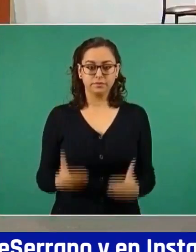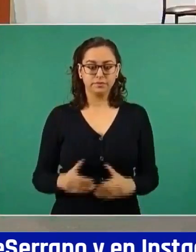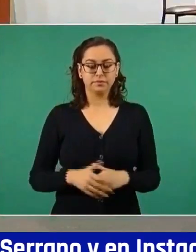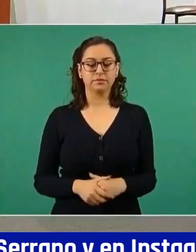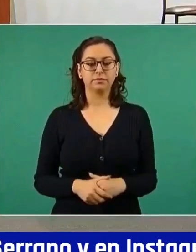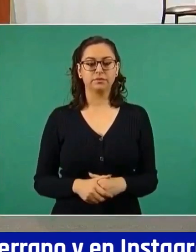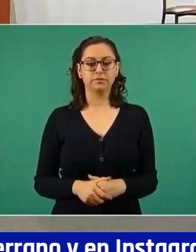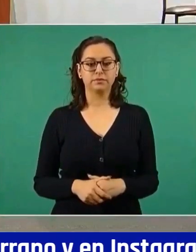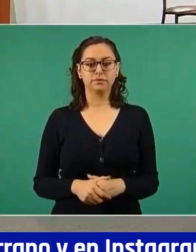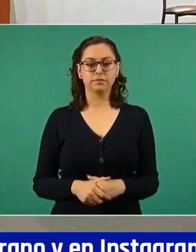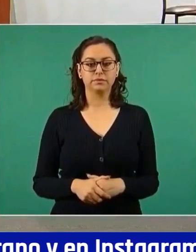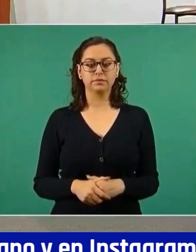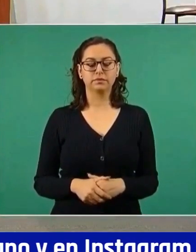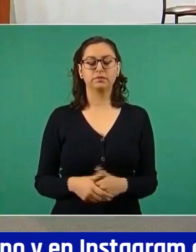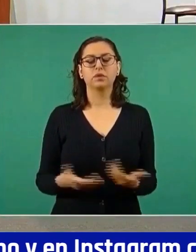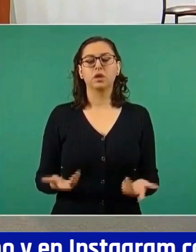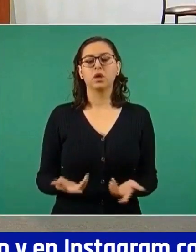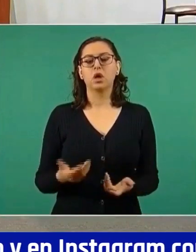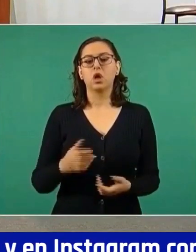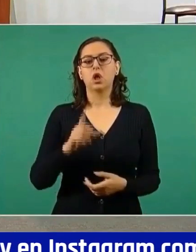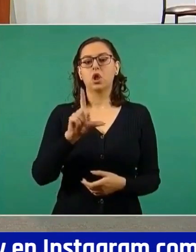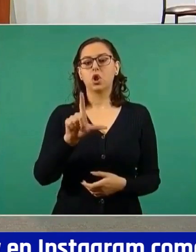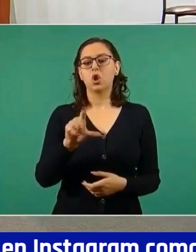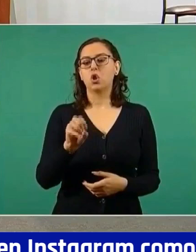nos pidió Joaquín López Dóriga.